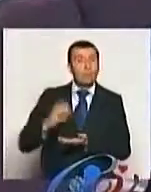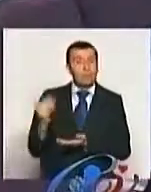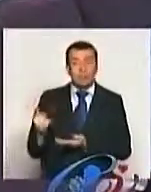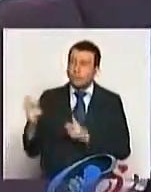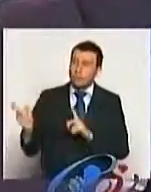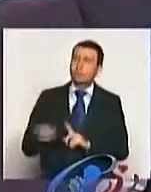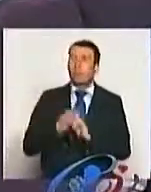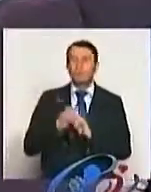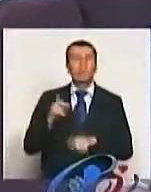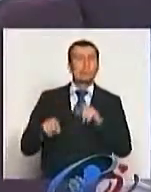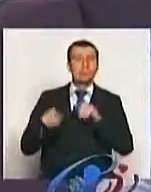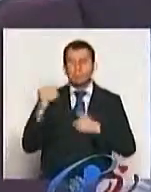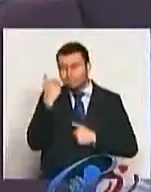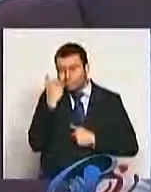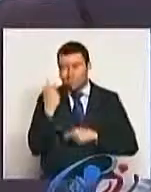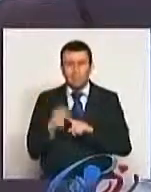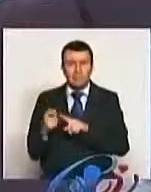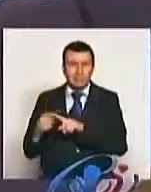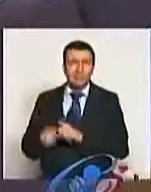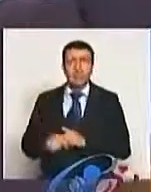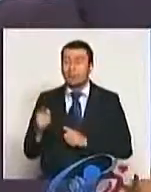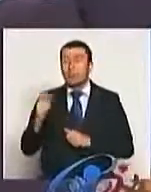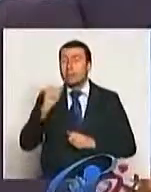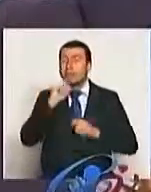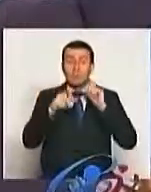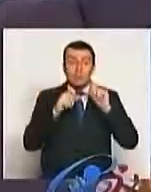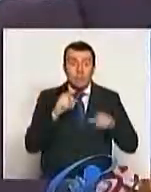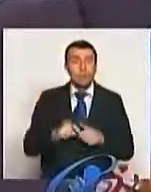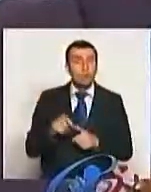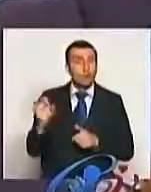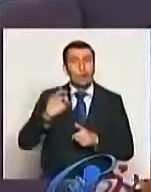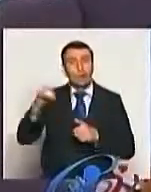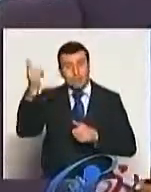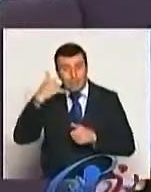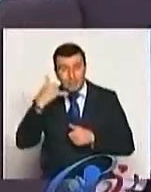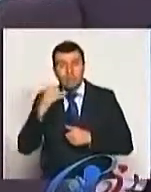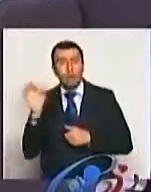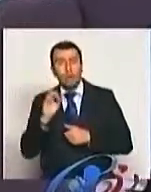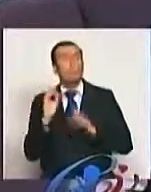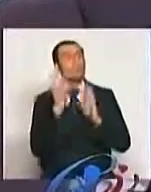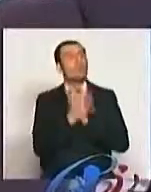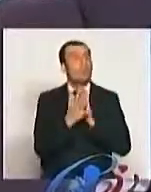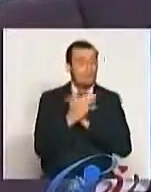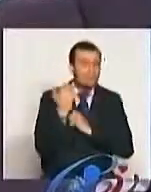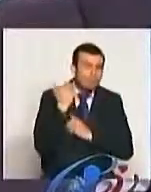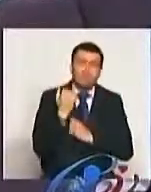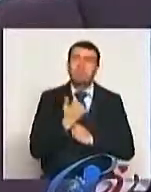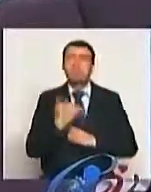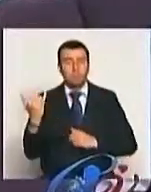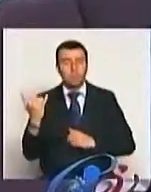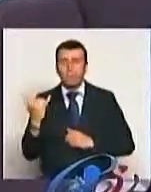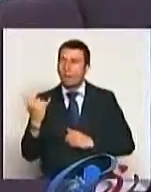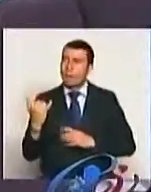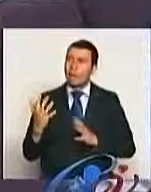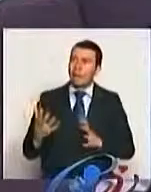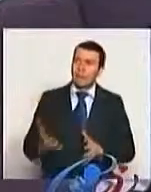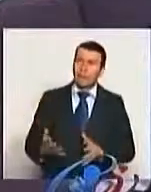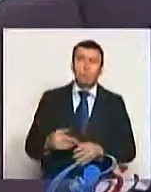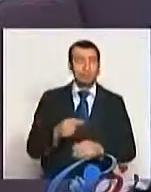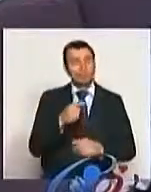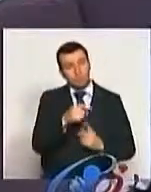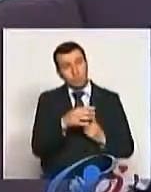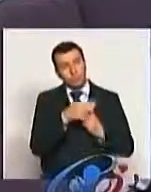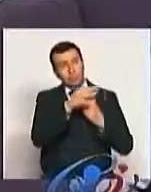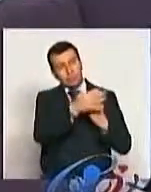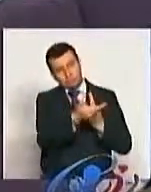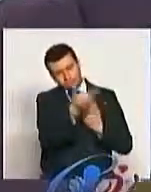ustedes nos preguntan, porque nos llaman, porque en la calle nos cuentan historias, y uno dice, no, pues entonces voy a llevar un especialista en tal área